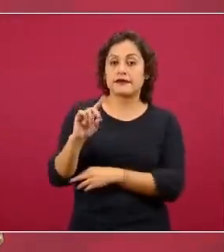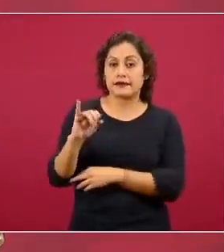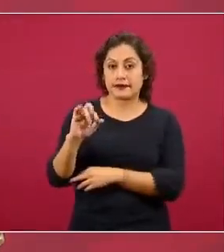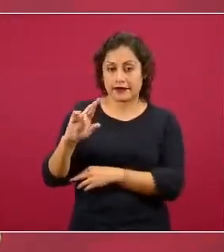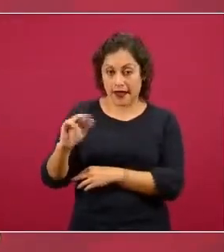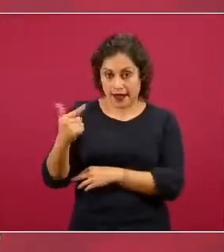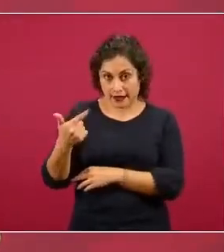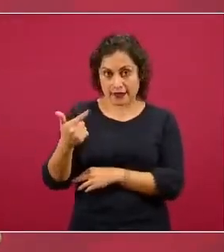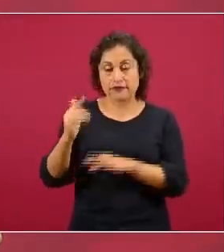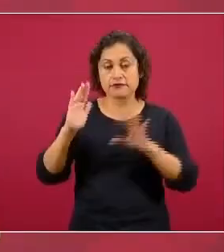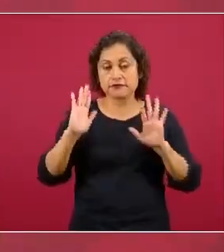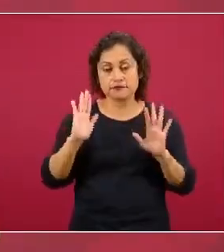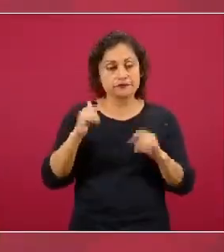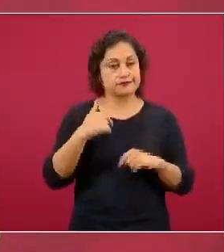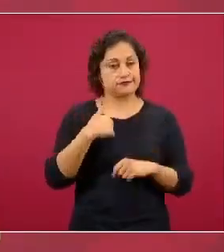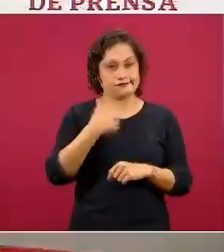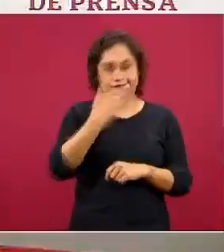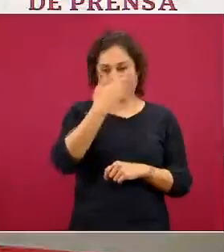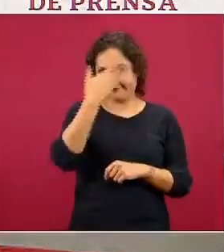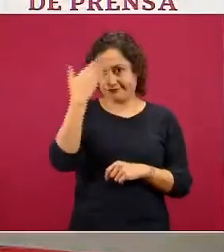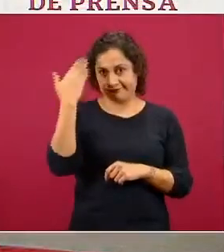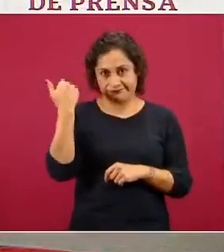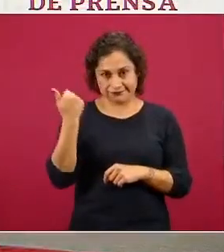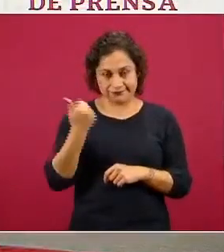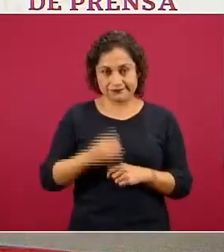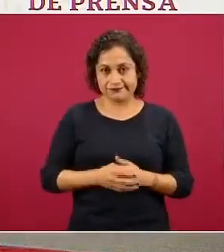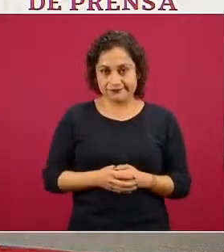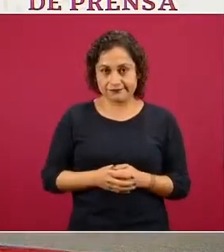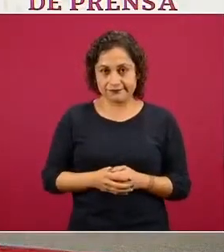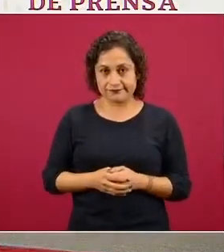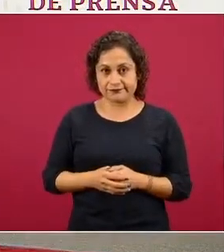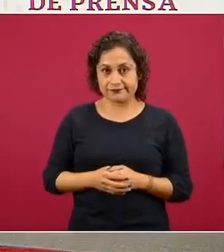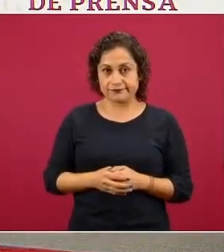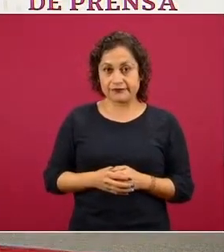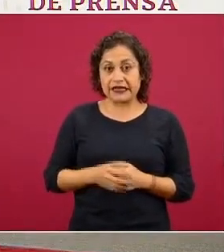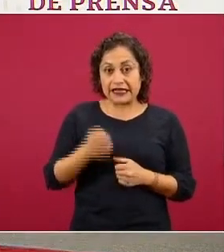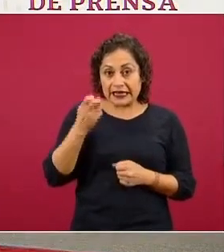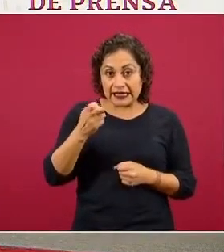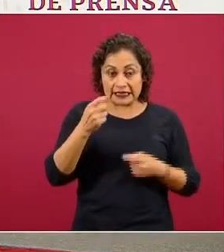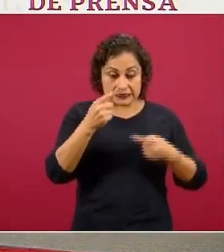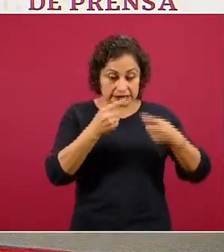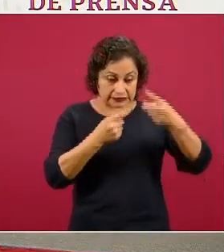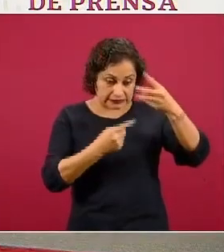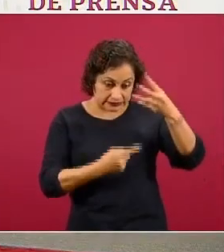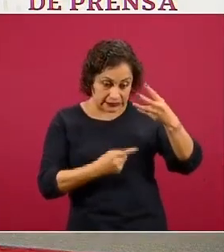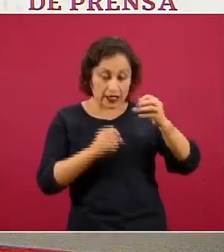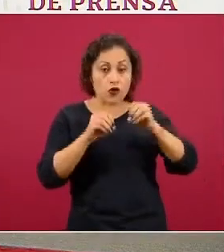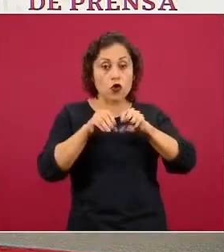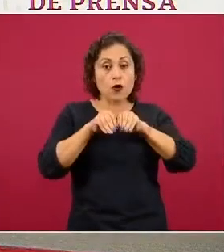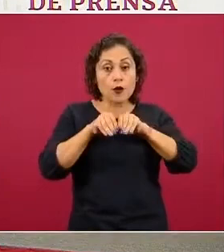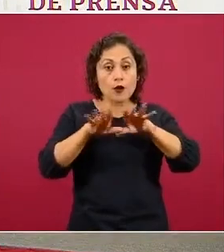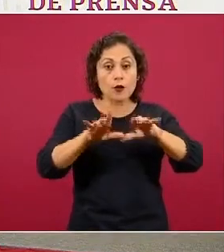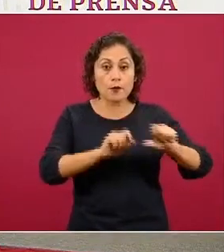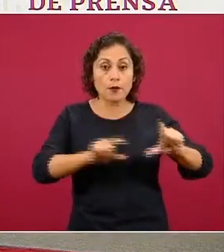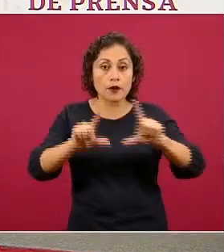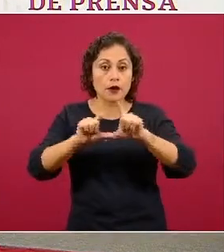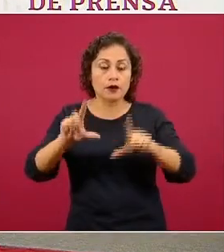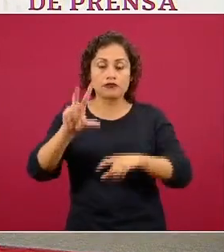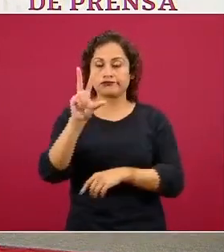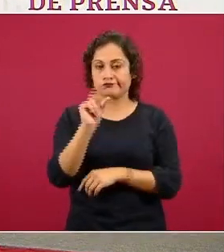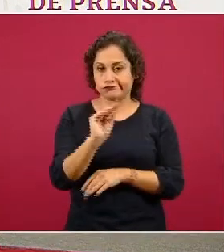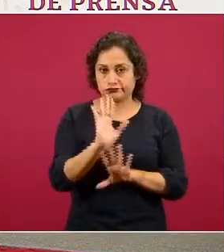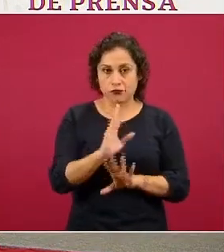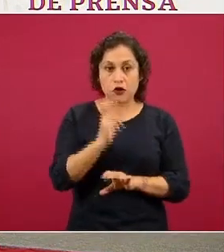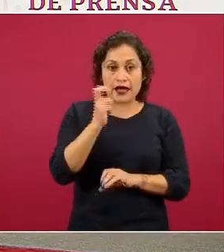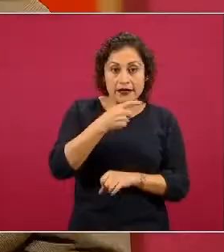No sé, digo, no es parte de los indicadores ni de los boletines, es un indicador que utilizamos mucho